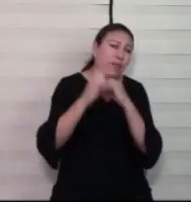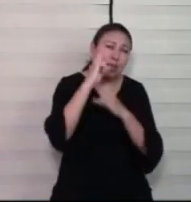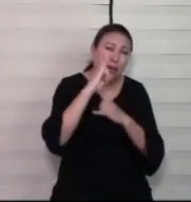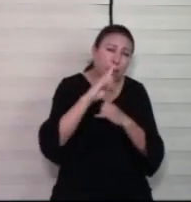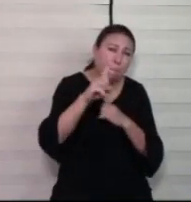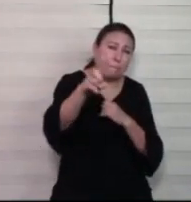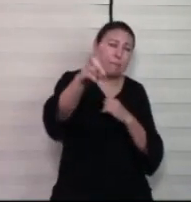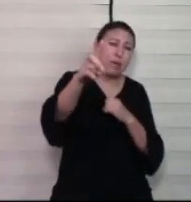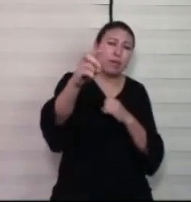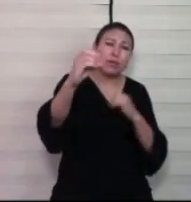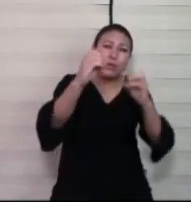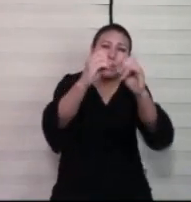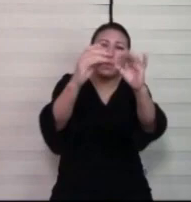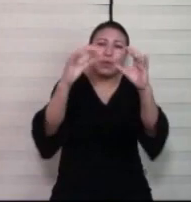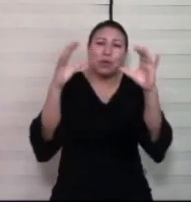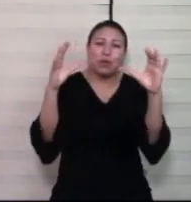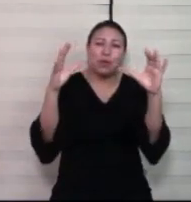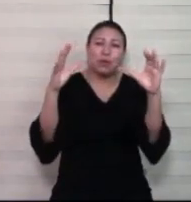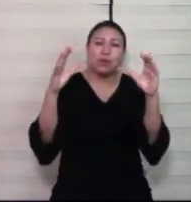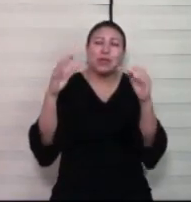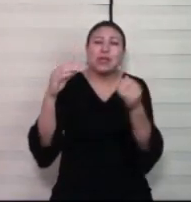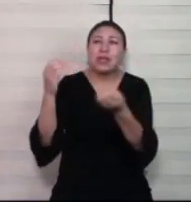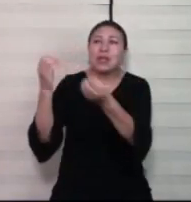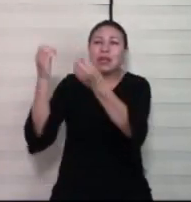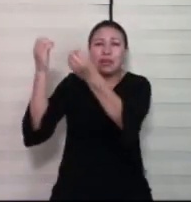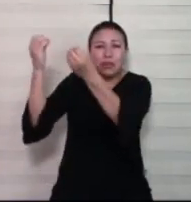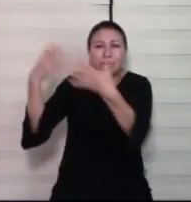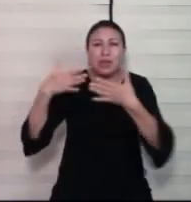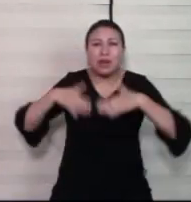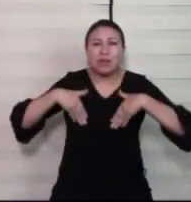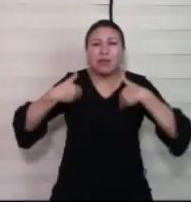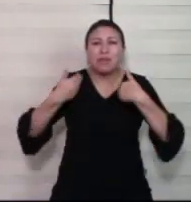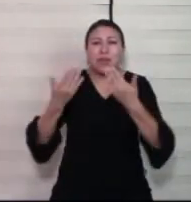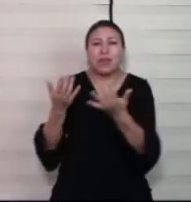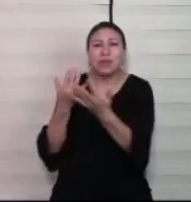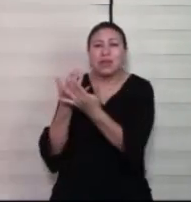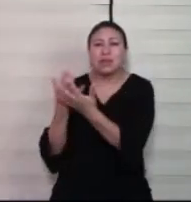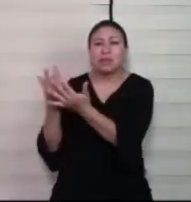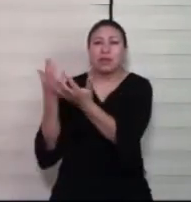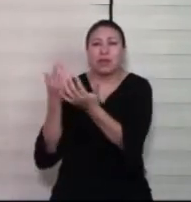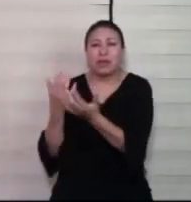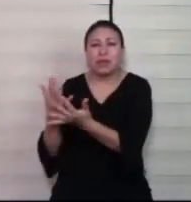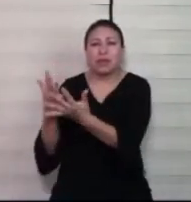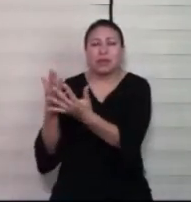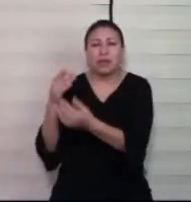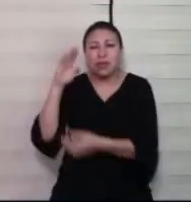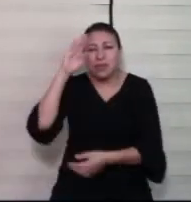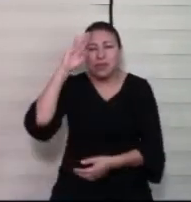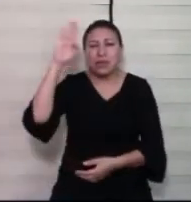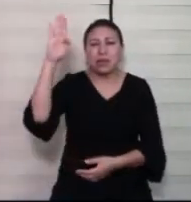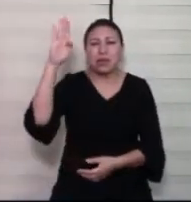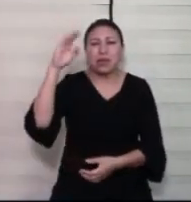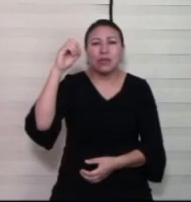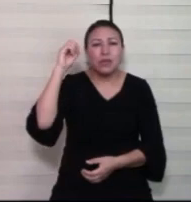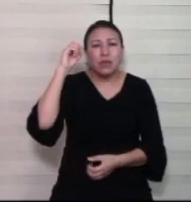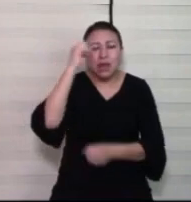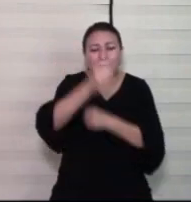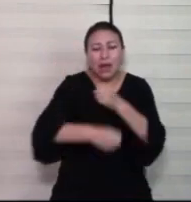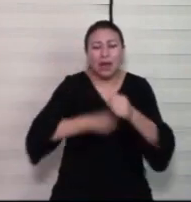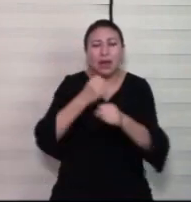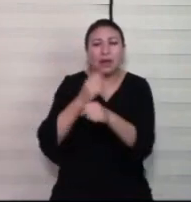certidumbre, que nos da confianza, que nos da esperanza. Señor, ha sido un año